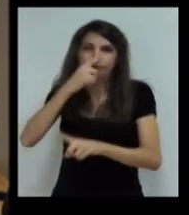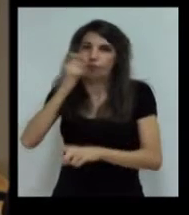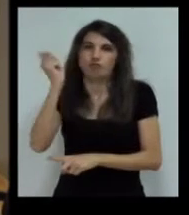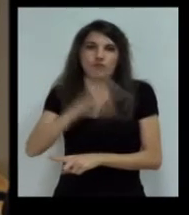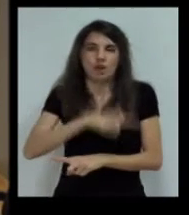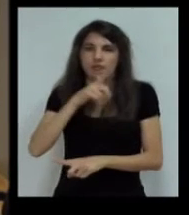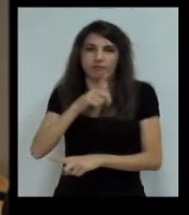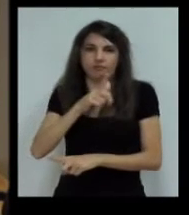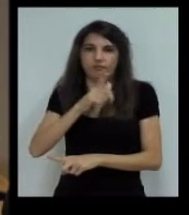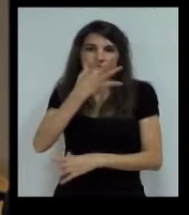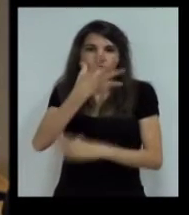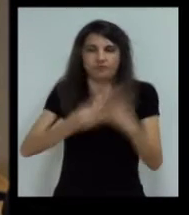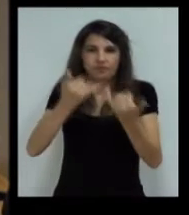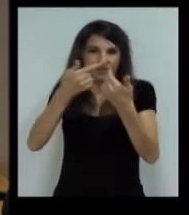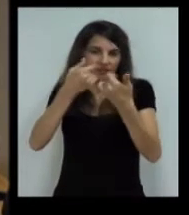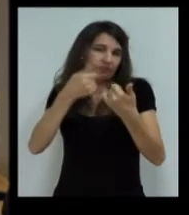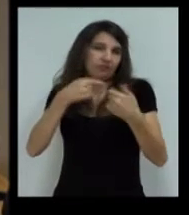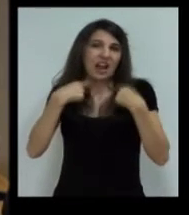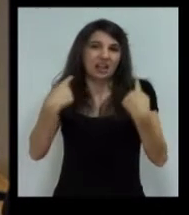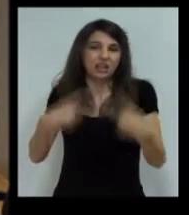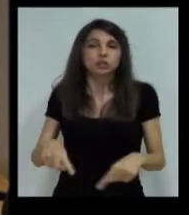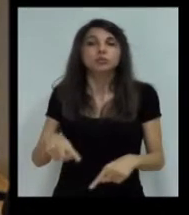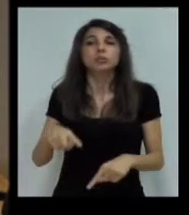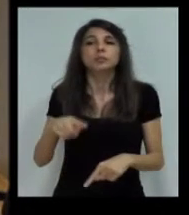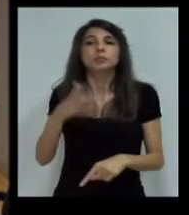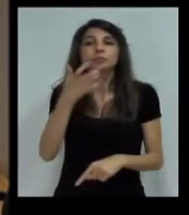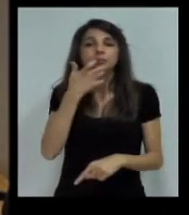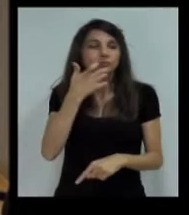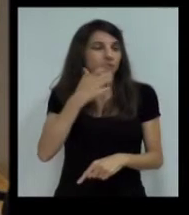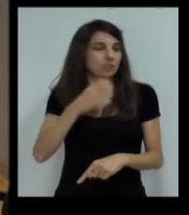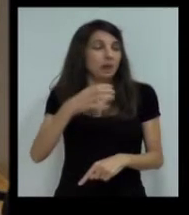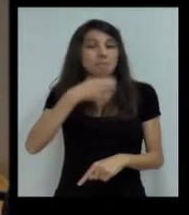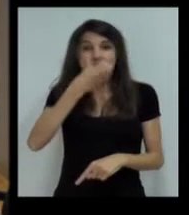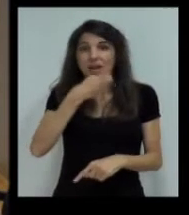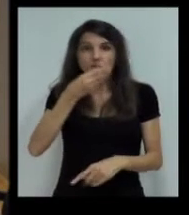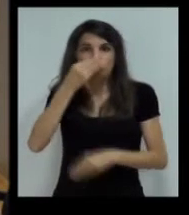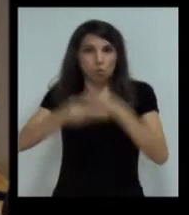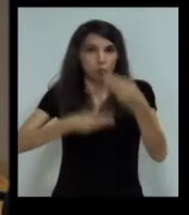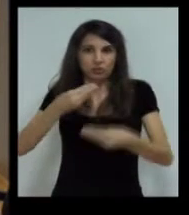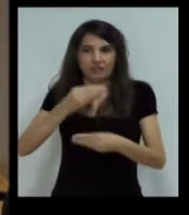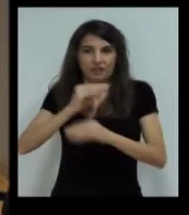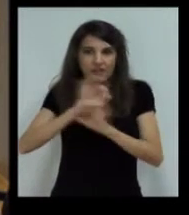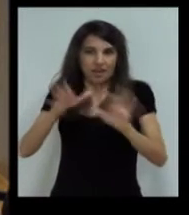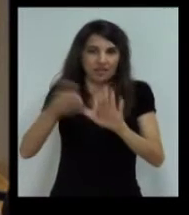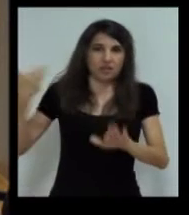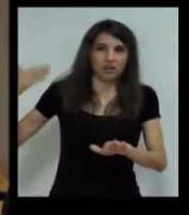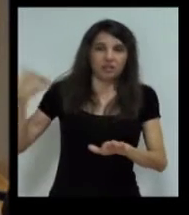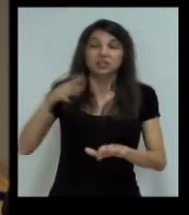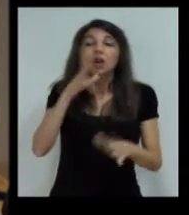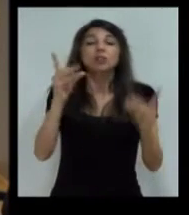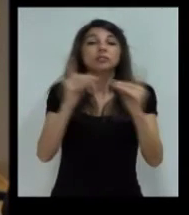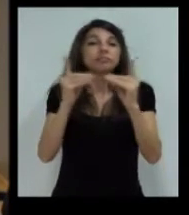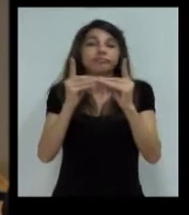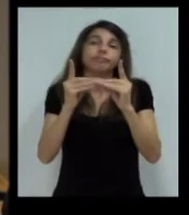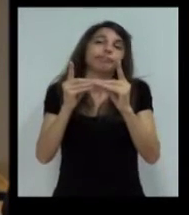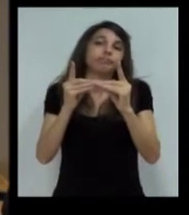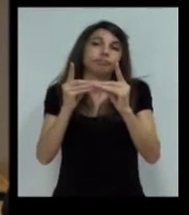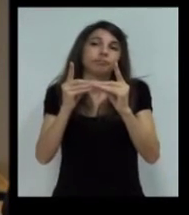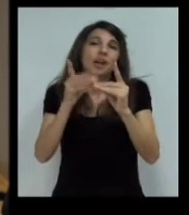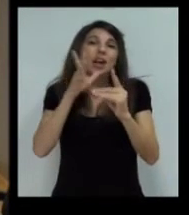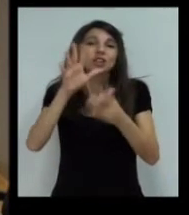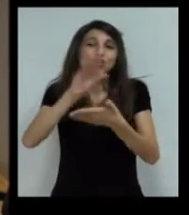analógica el estándar europeo era el MAC, no lo usaba nadie. Y con la televisión interactiva el MHP fue otro fracaso. Las soluciones empiezan a